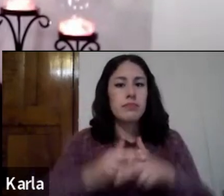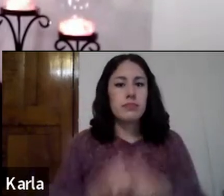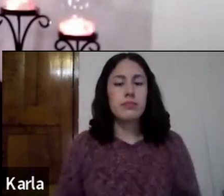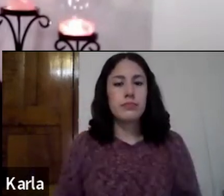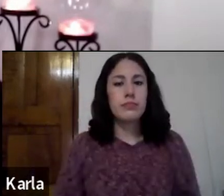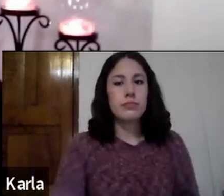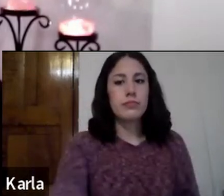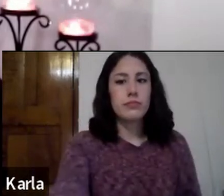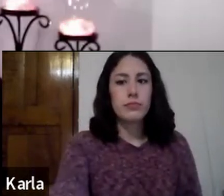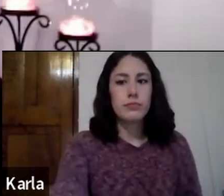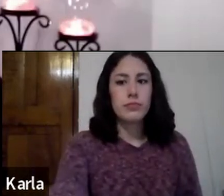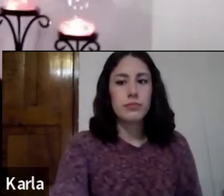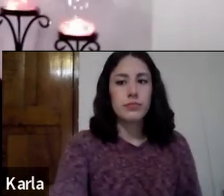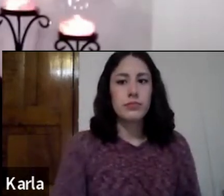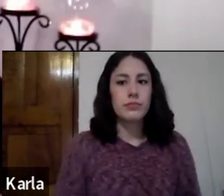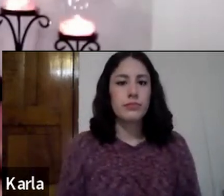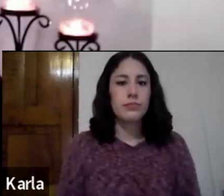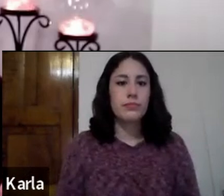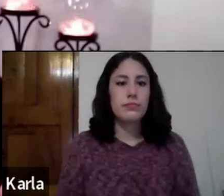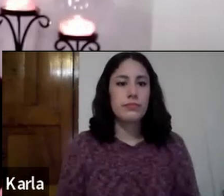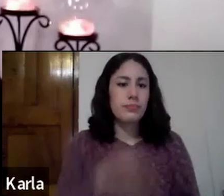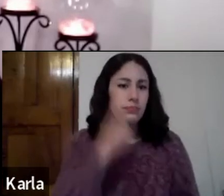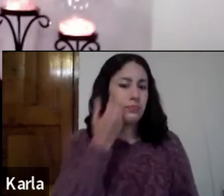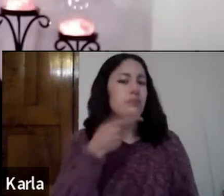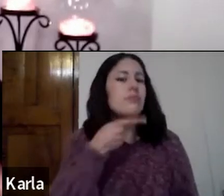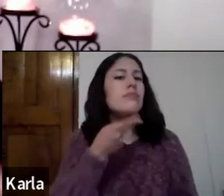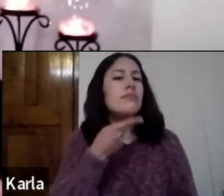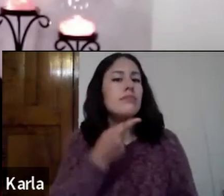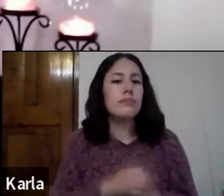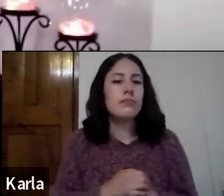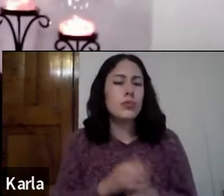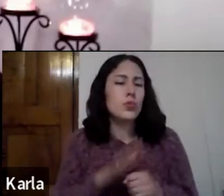hablar es acerca de las prácticas cuaresmales